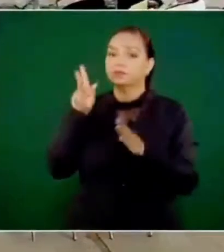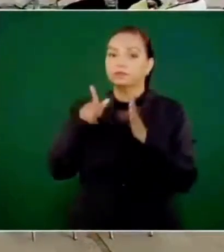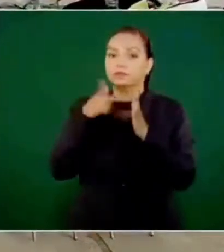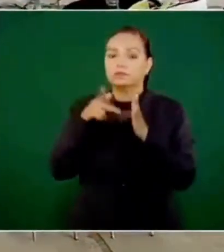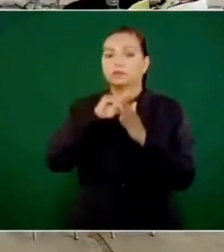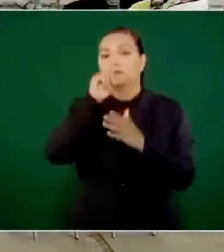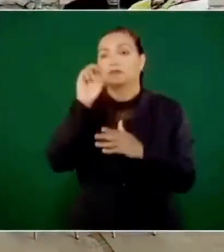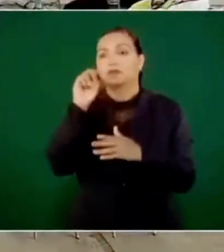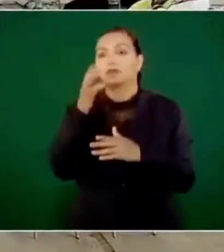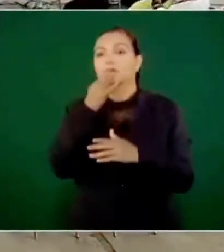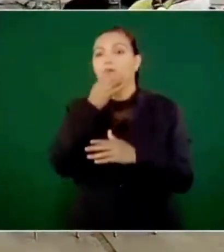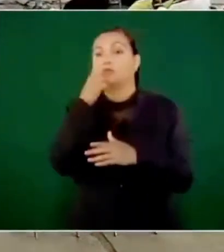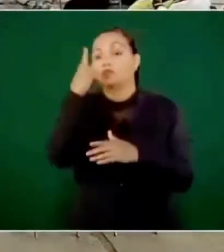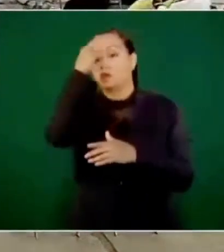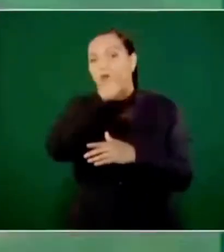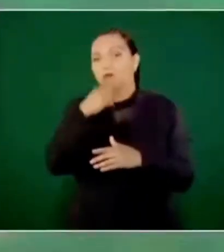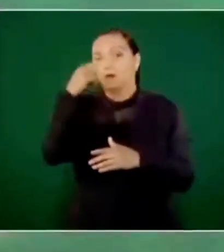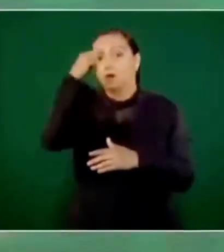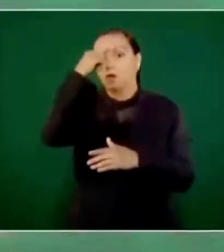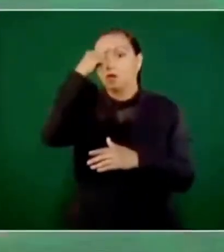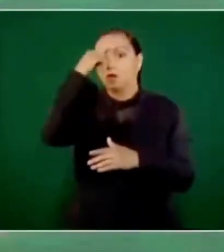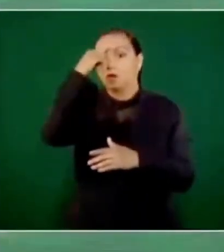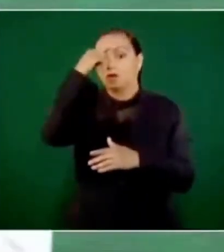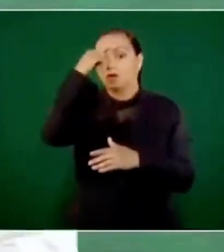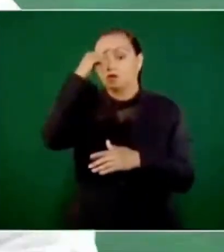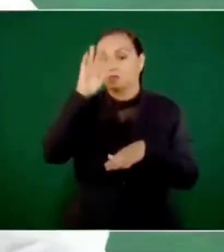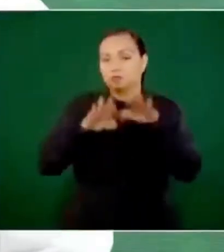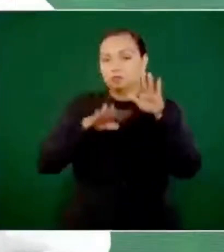Media hora, una hora.